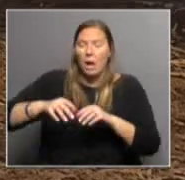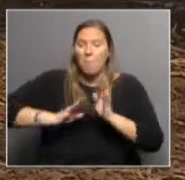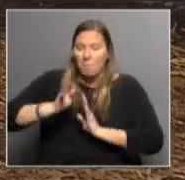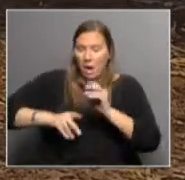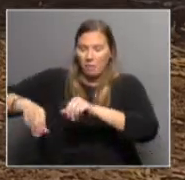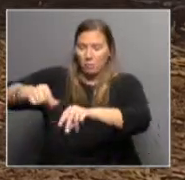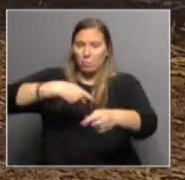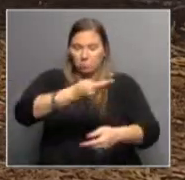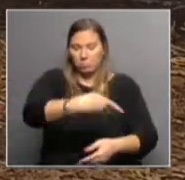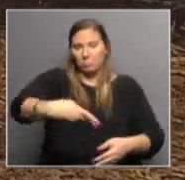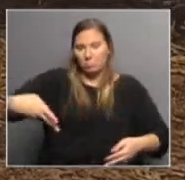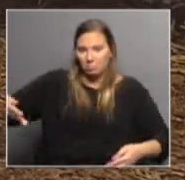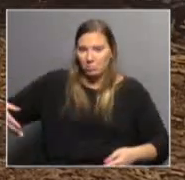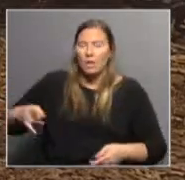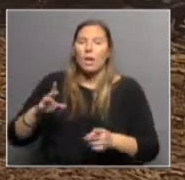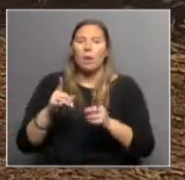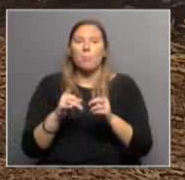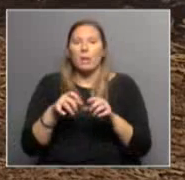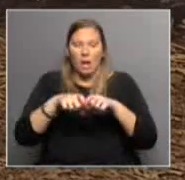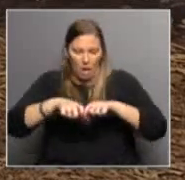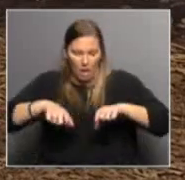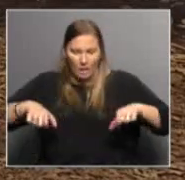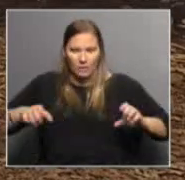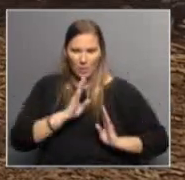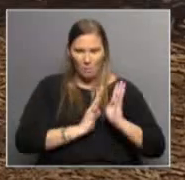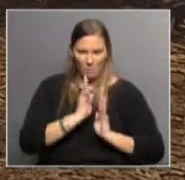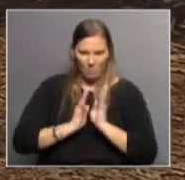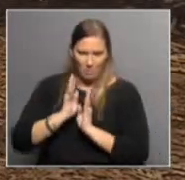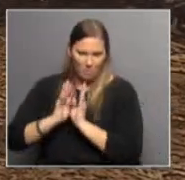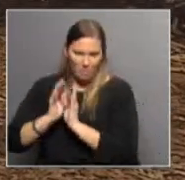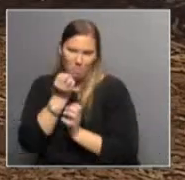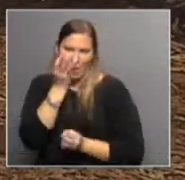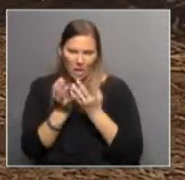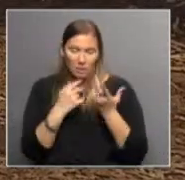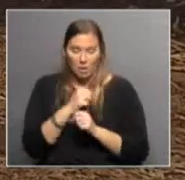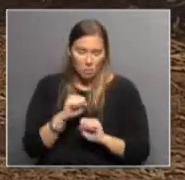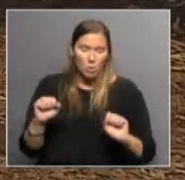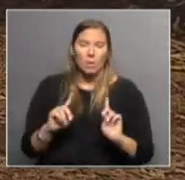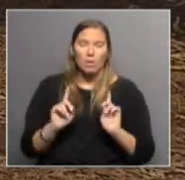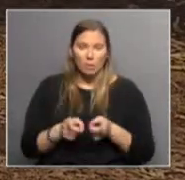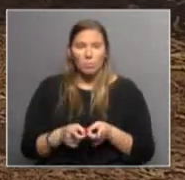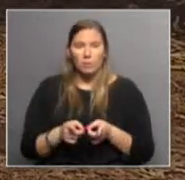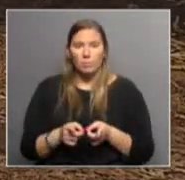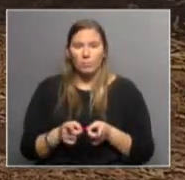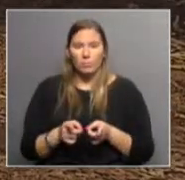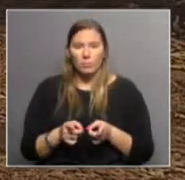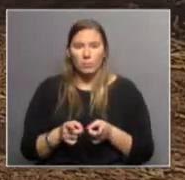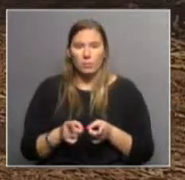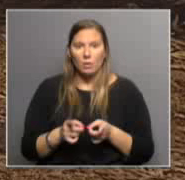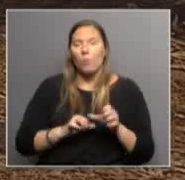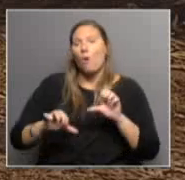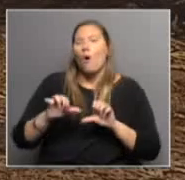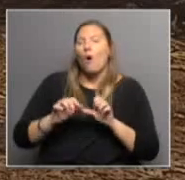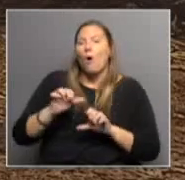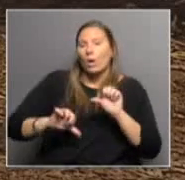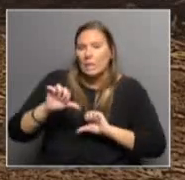se puede echar en el jardín para las plantas de cantero que tengan o lo que quieran. Se utiliza como sustituyente de los fertilizantes